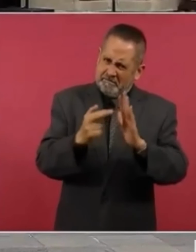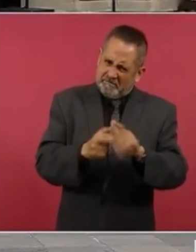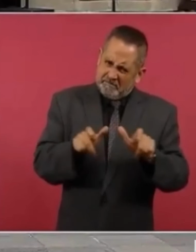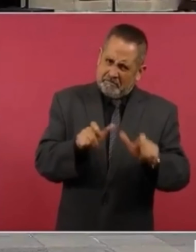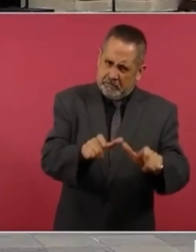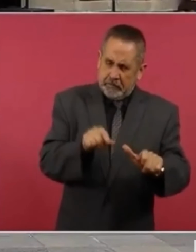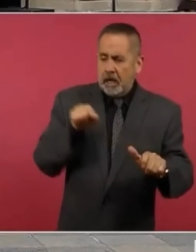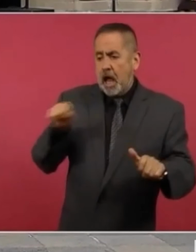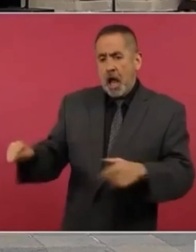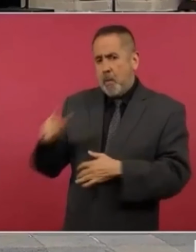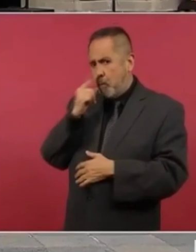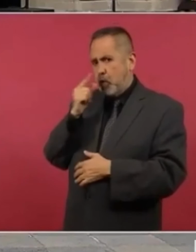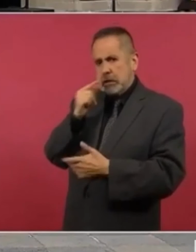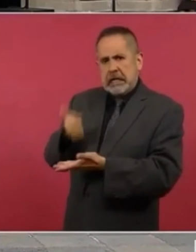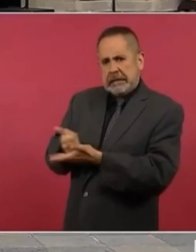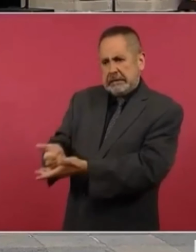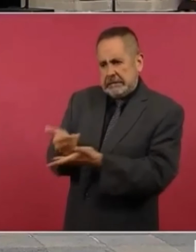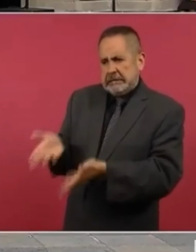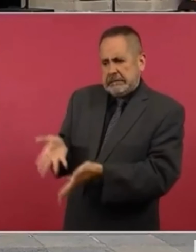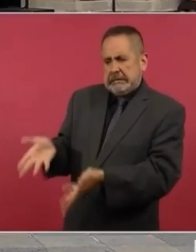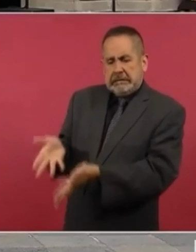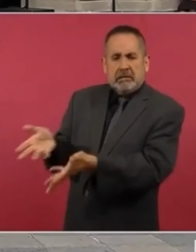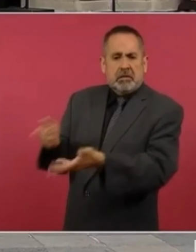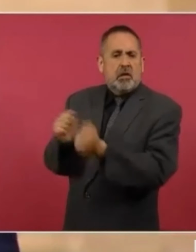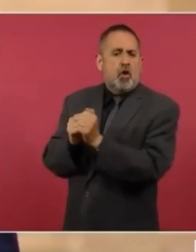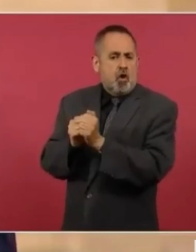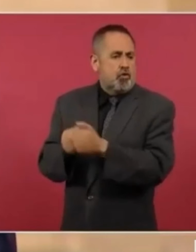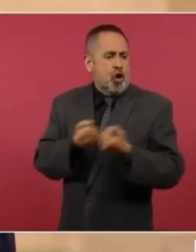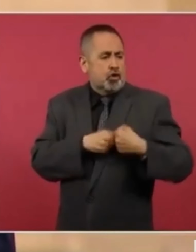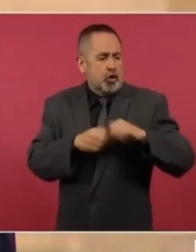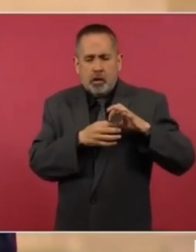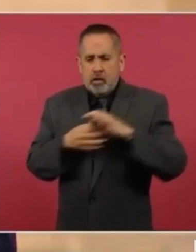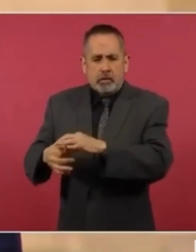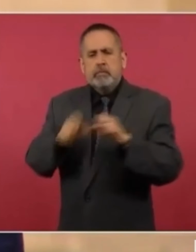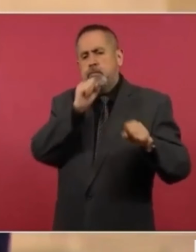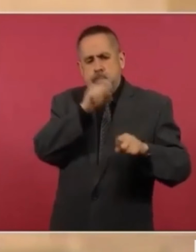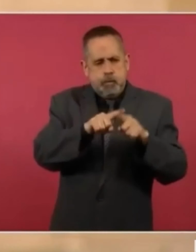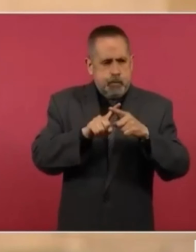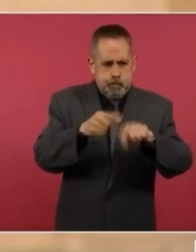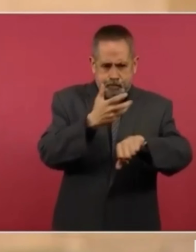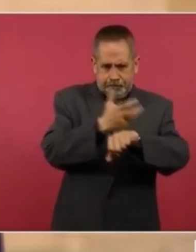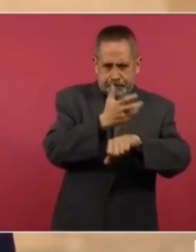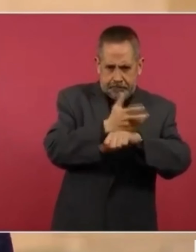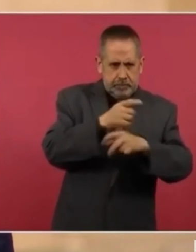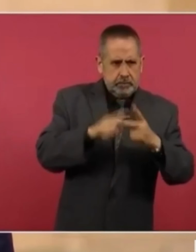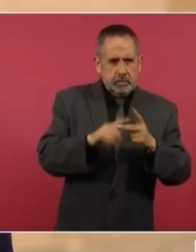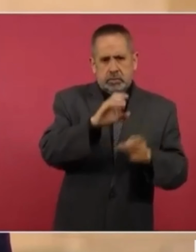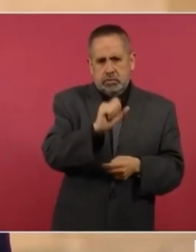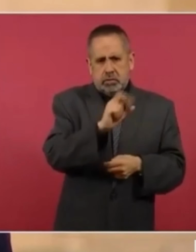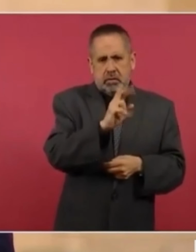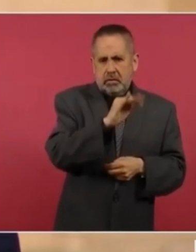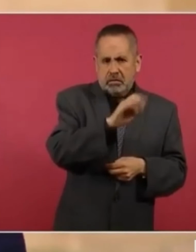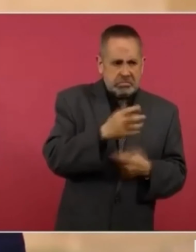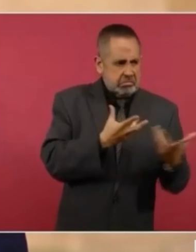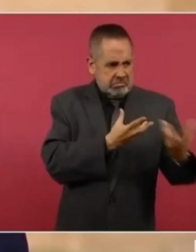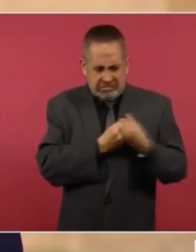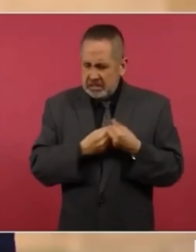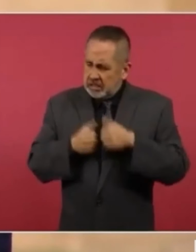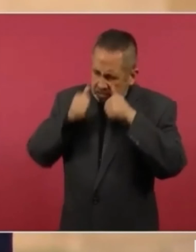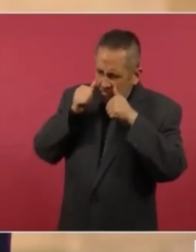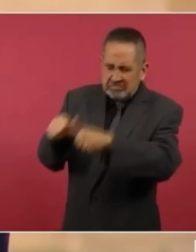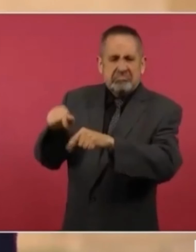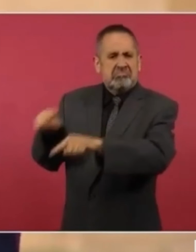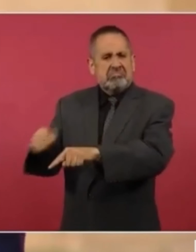Hemos tenido buenos debates al respecto. Hoy trabajamos con nuestros socios, incluidos los Estados Unidos y los países del Caribe, para asegurarnos